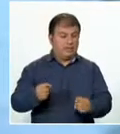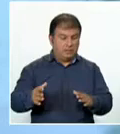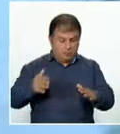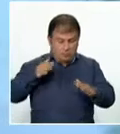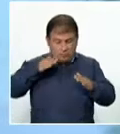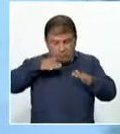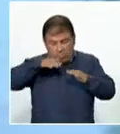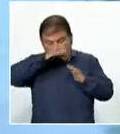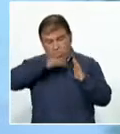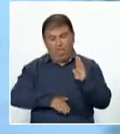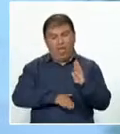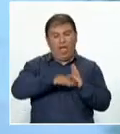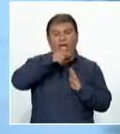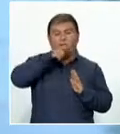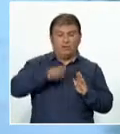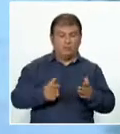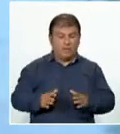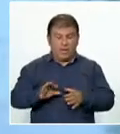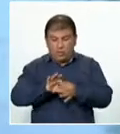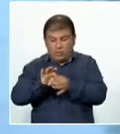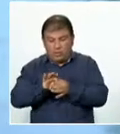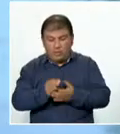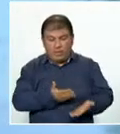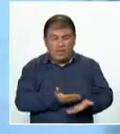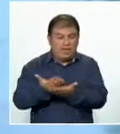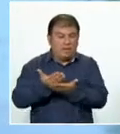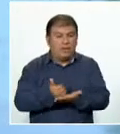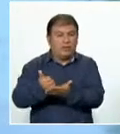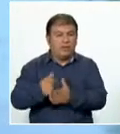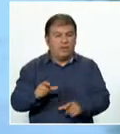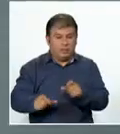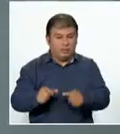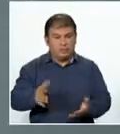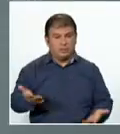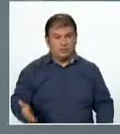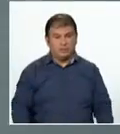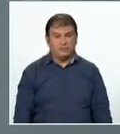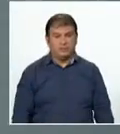agua, se han unido para llevar ayuda a los damnificados.